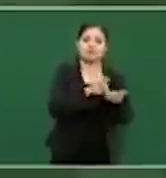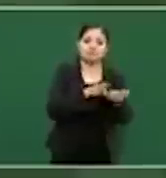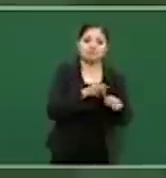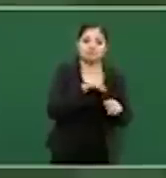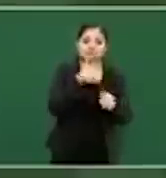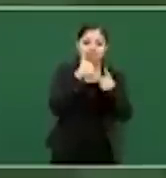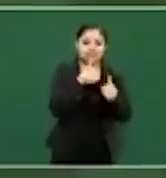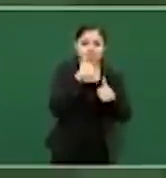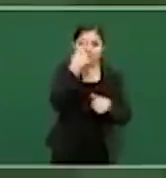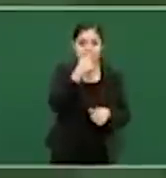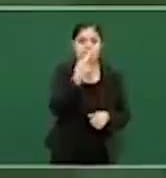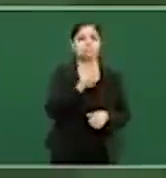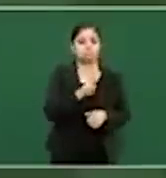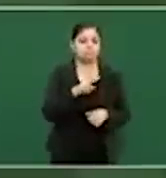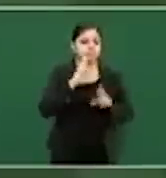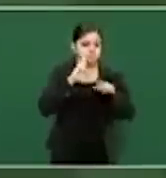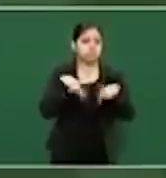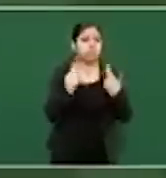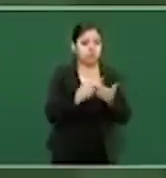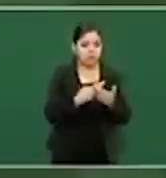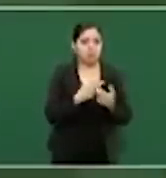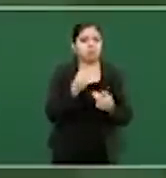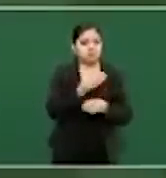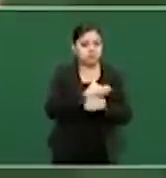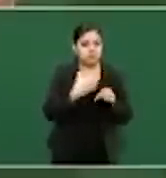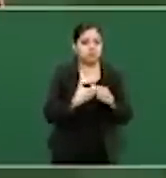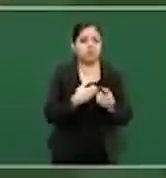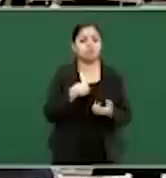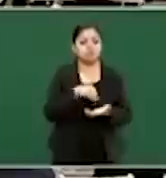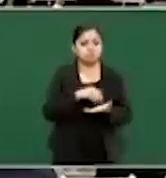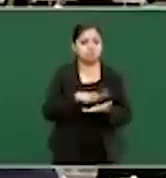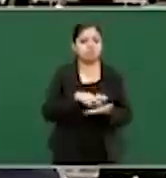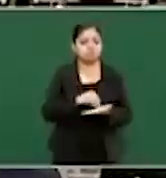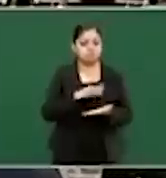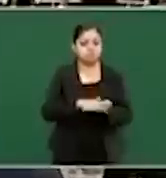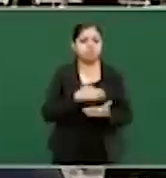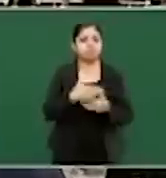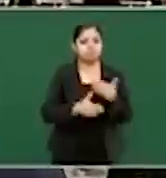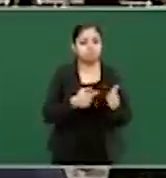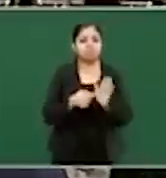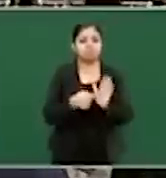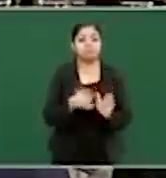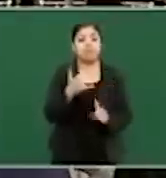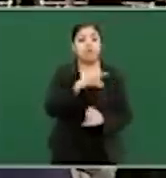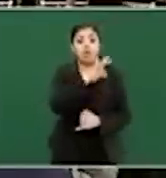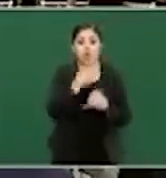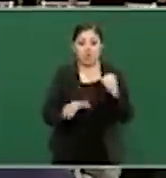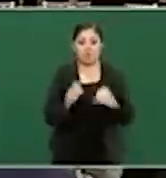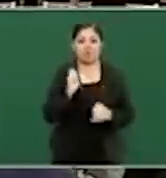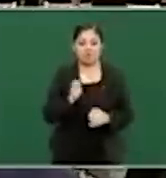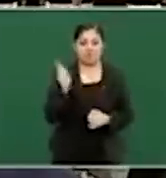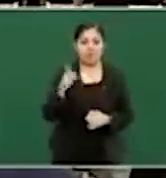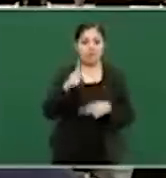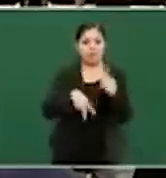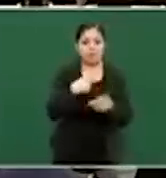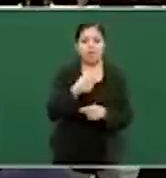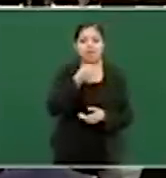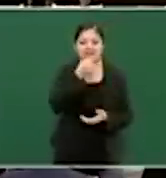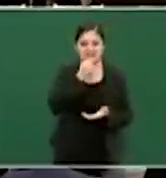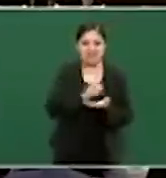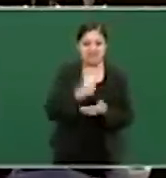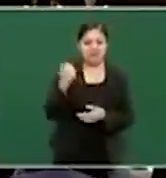En fin, creo que fue una reunión productiva y sobre todo pudimos al final, el general secretario de la Defensa dará los datos y la